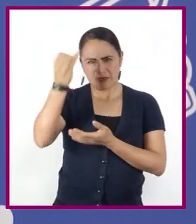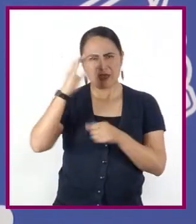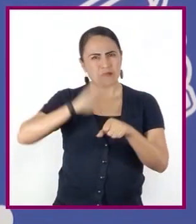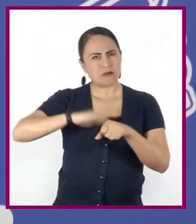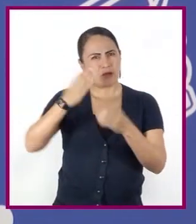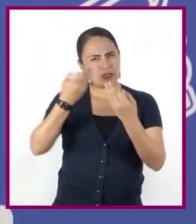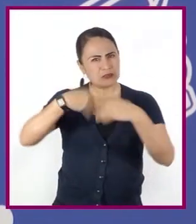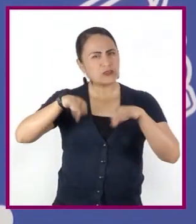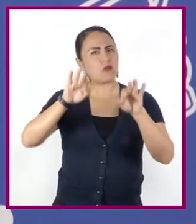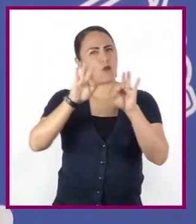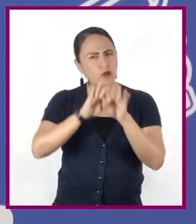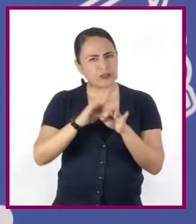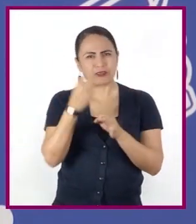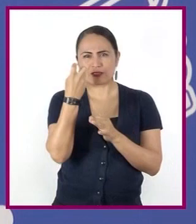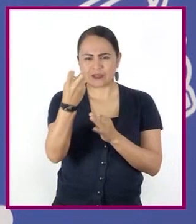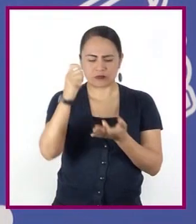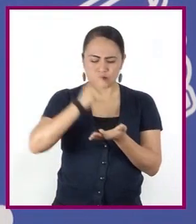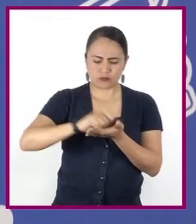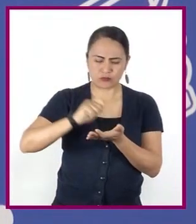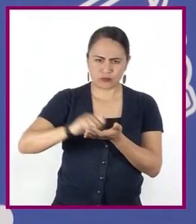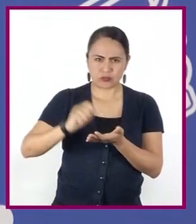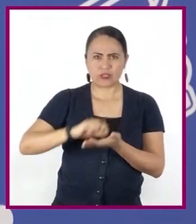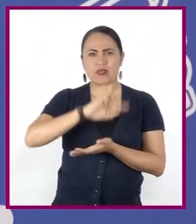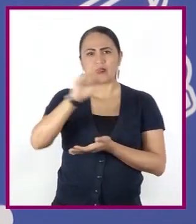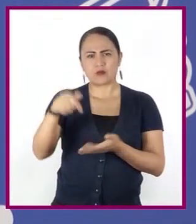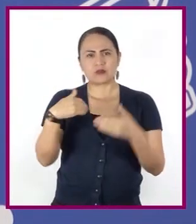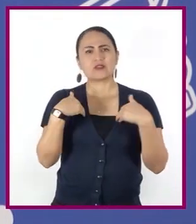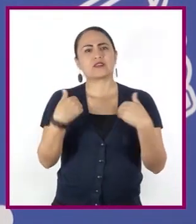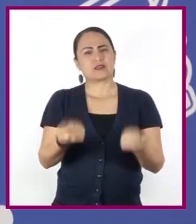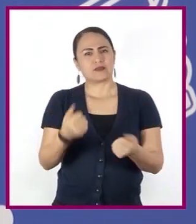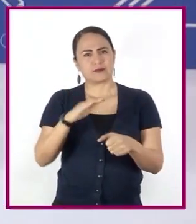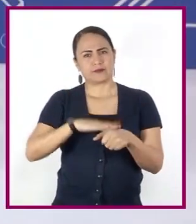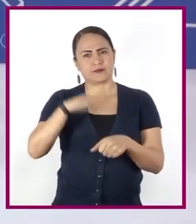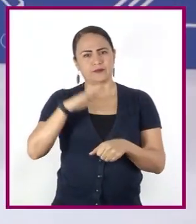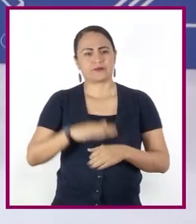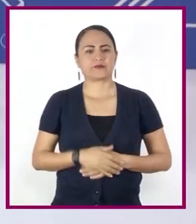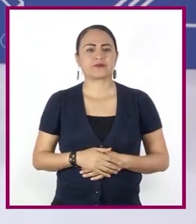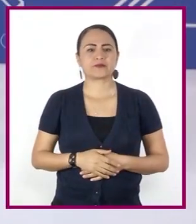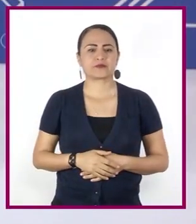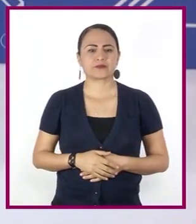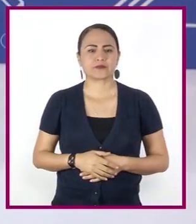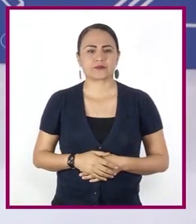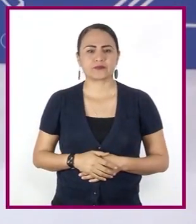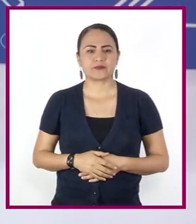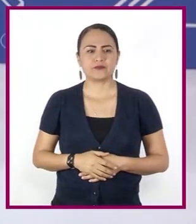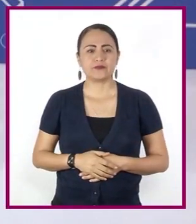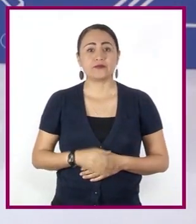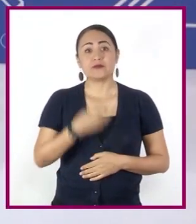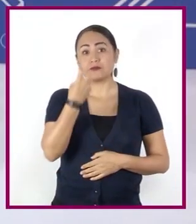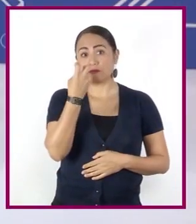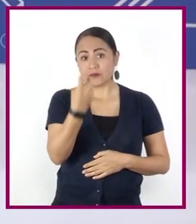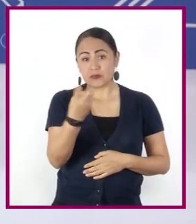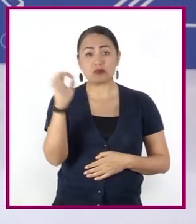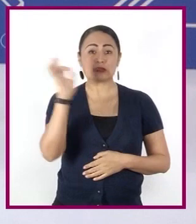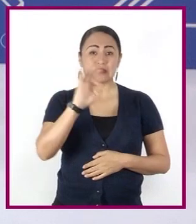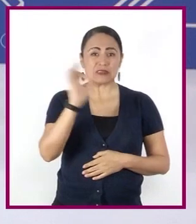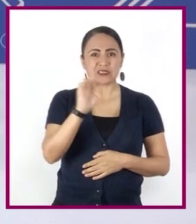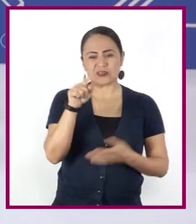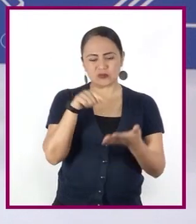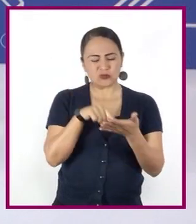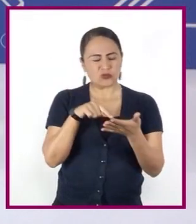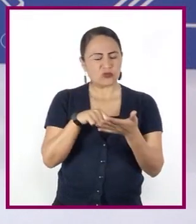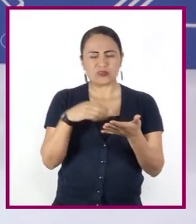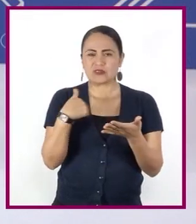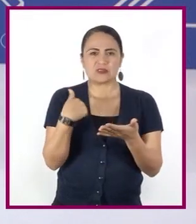parezcan de mayor relevancia para entender el aprendizaje esperado. Así, si hay algo que no hayan terminado de